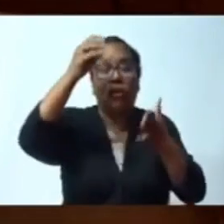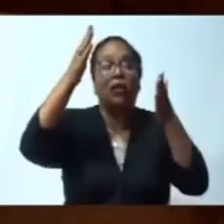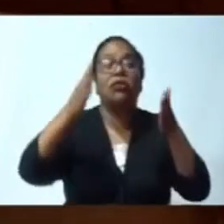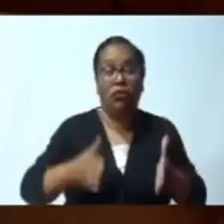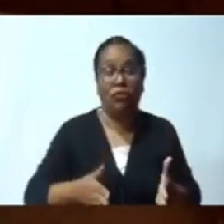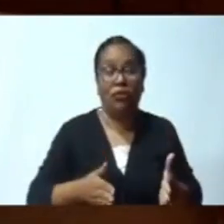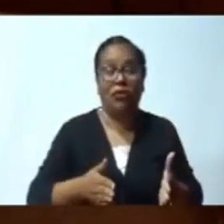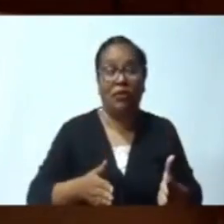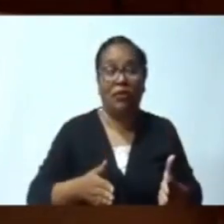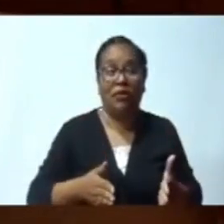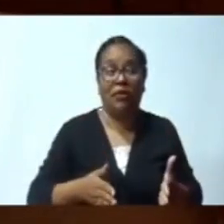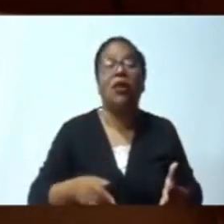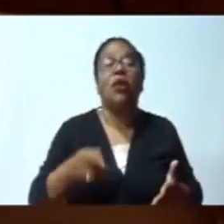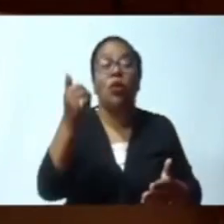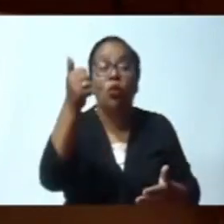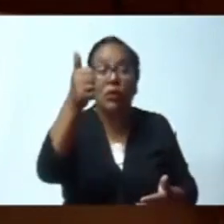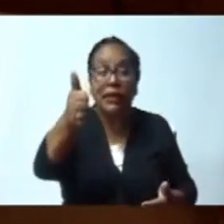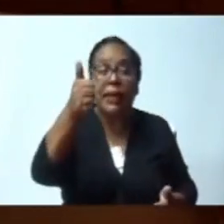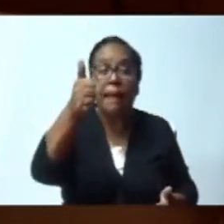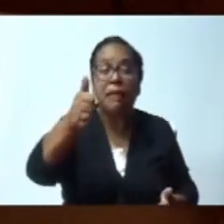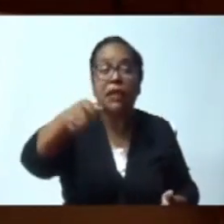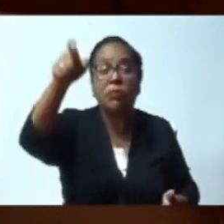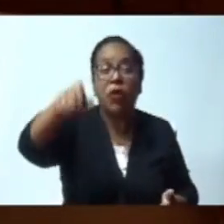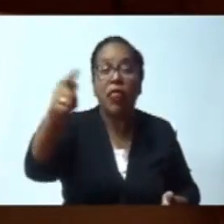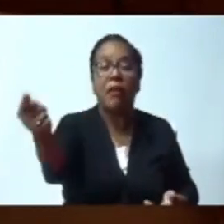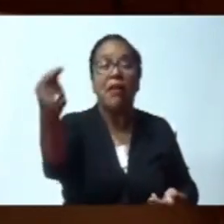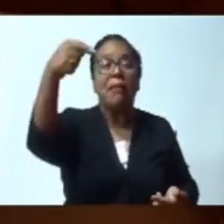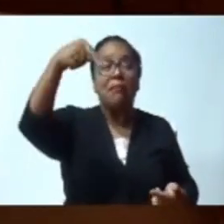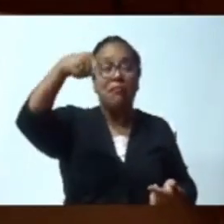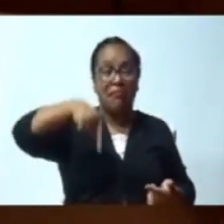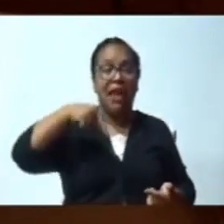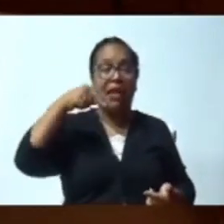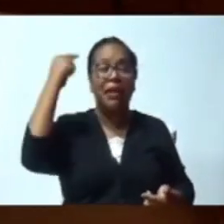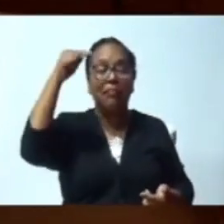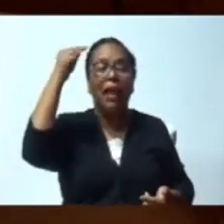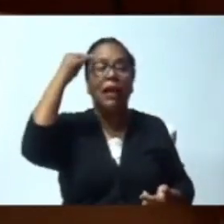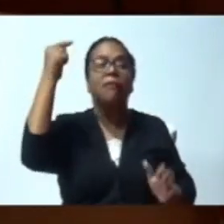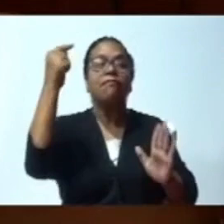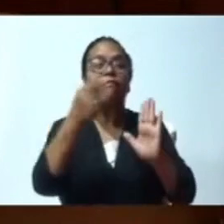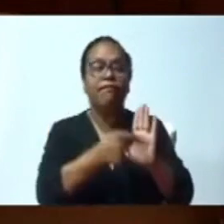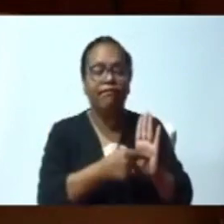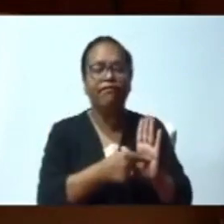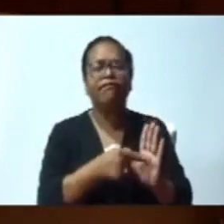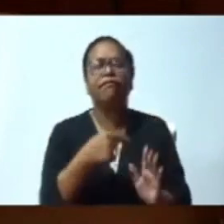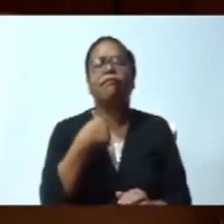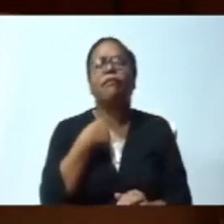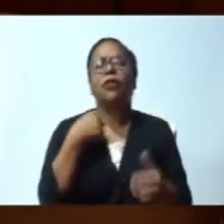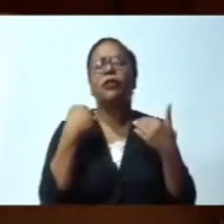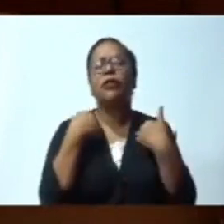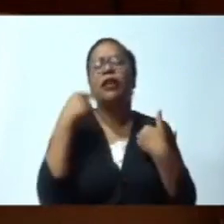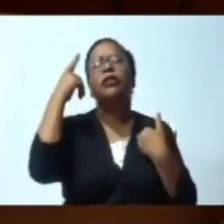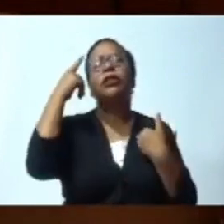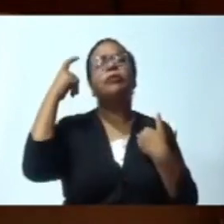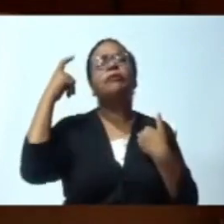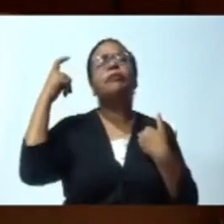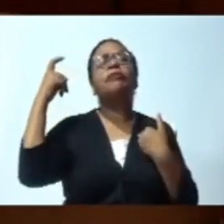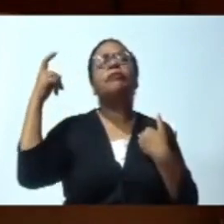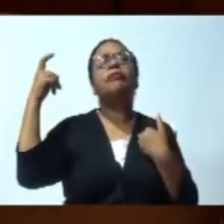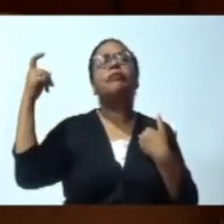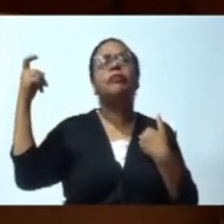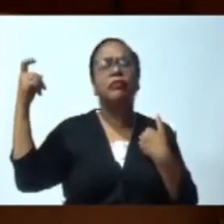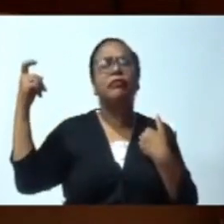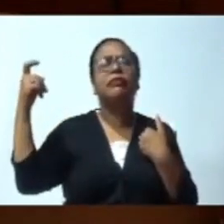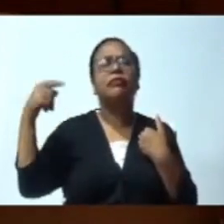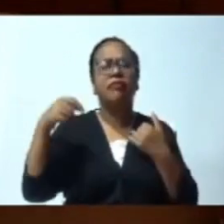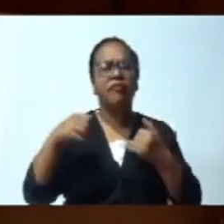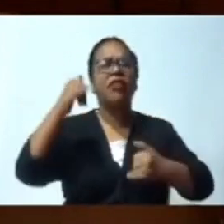ser constatado por usted mismo, señor ministro. Yo tengo un gran sueño y es que cuando termine el bachillerato, ir a